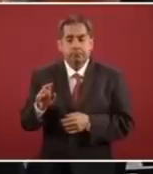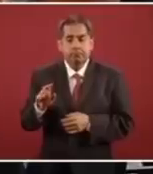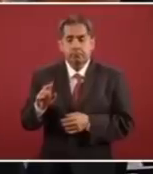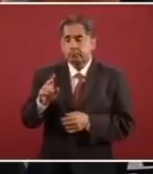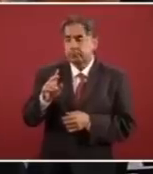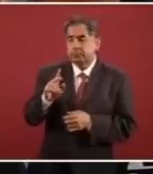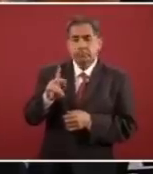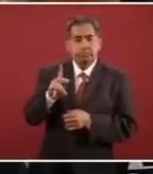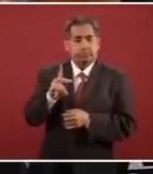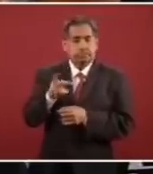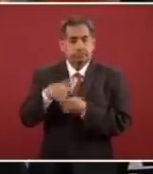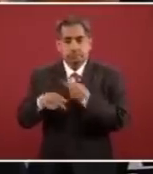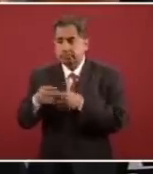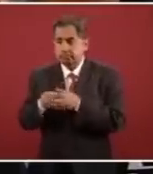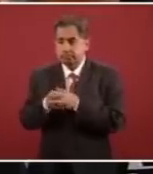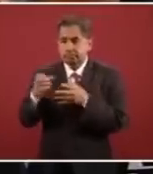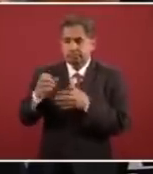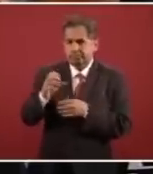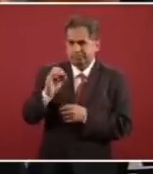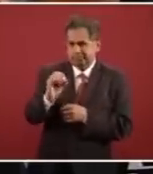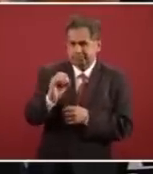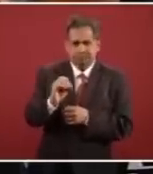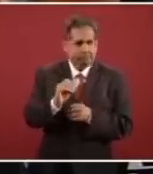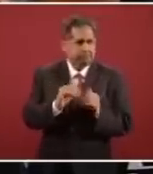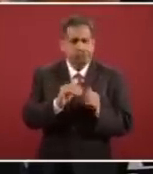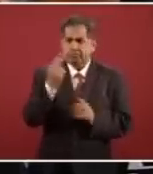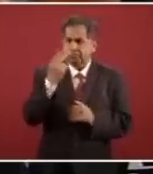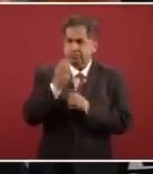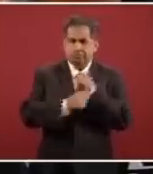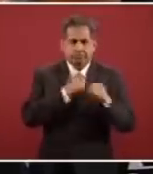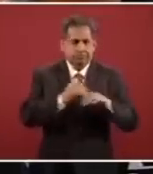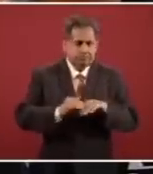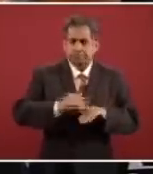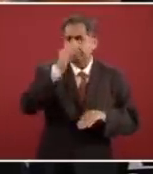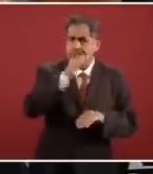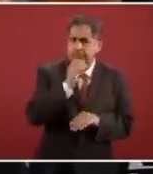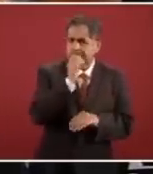per cápita, creció cero. En 25 años creció cero y el